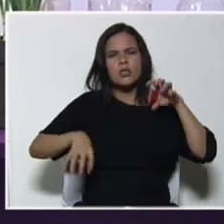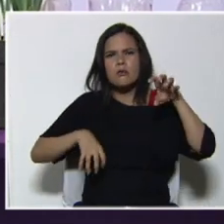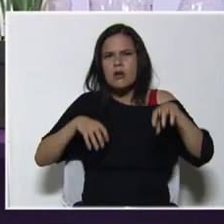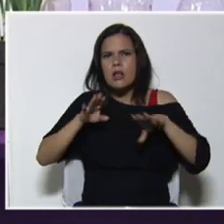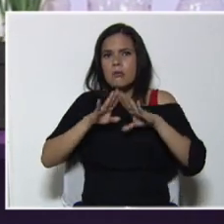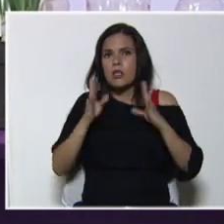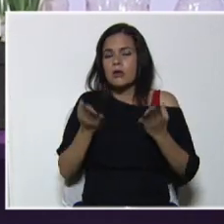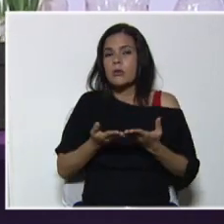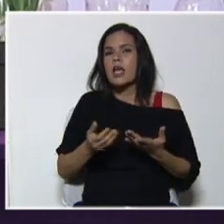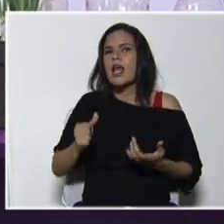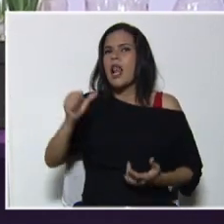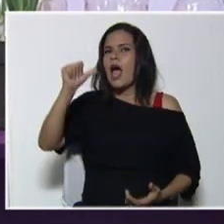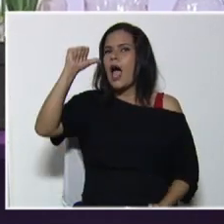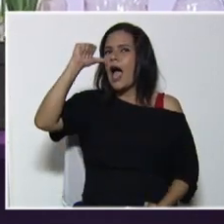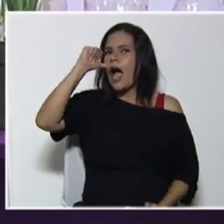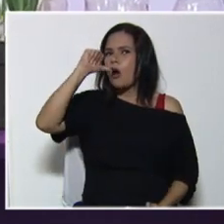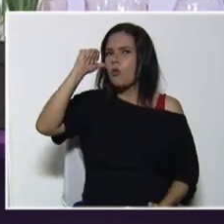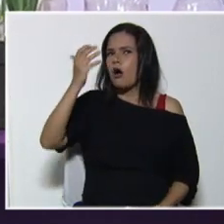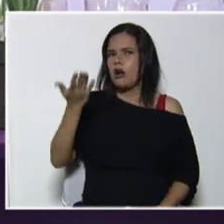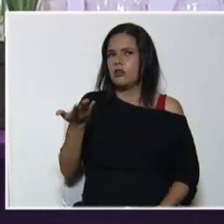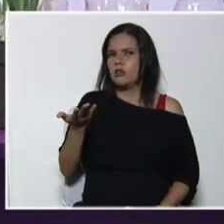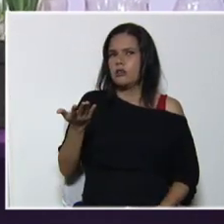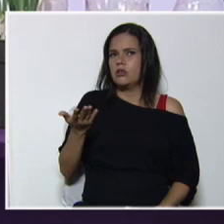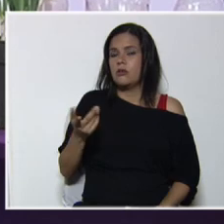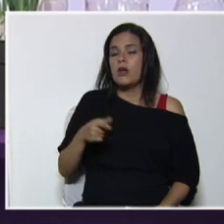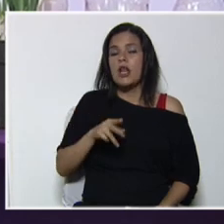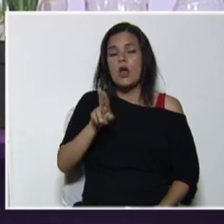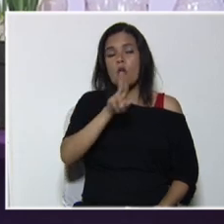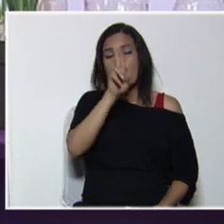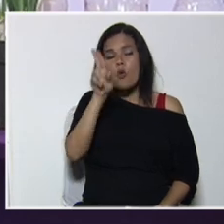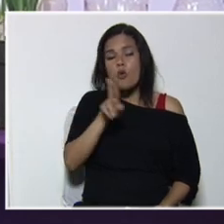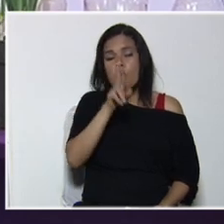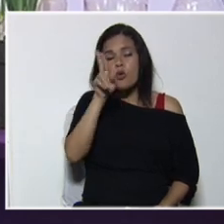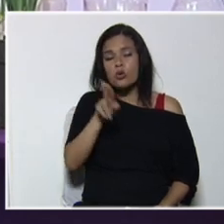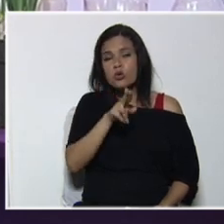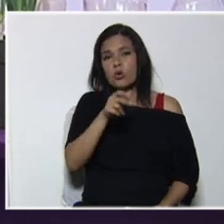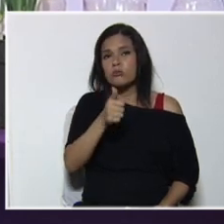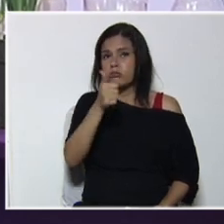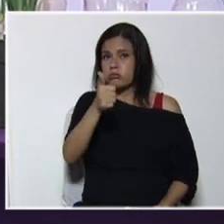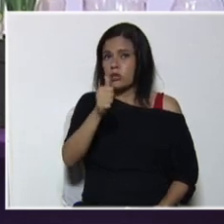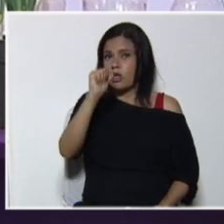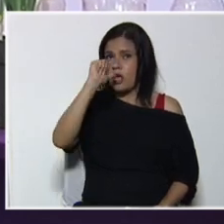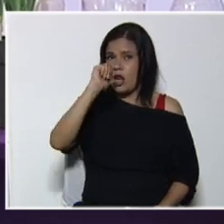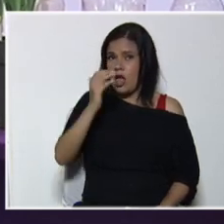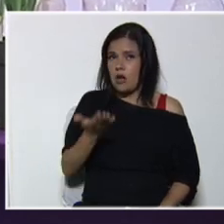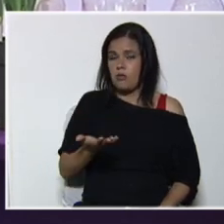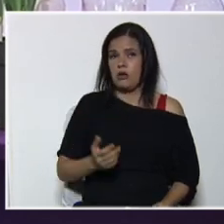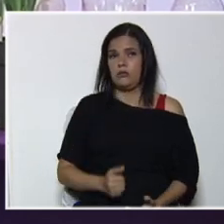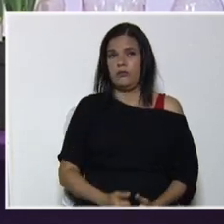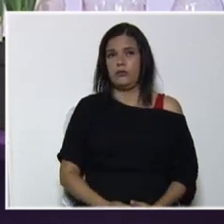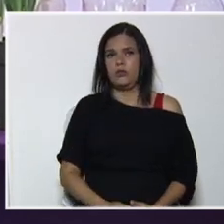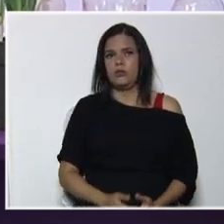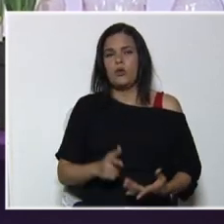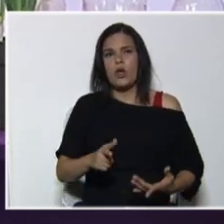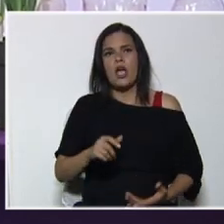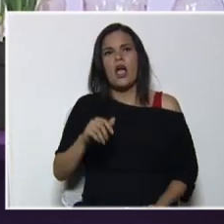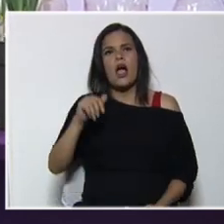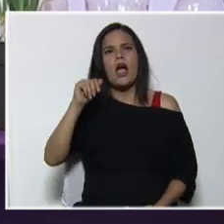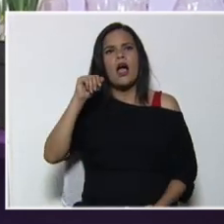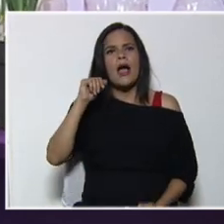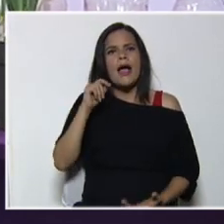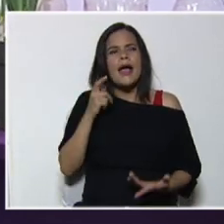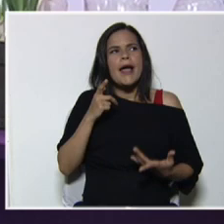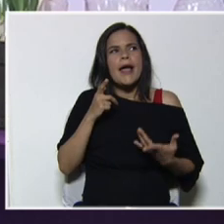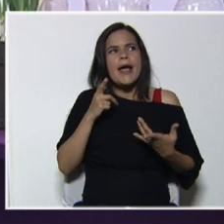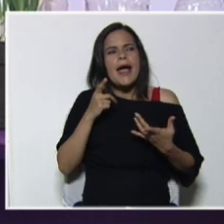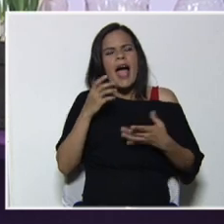Pero específicamente el día de hoy vamos a ver el uso adecuado del agua, sobre todo en agroecología. Recordemos que en clases